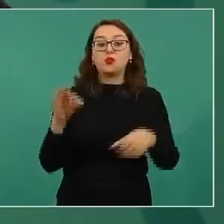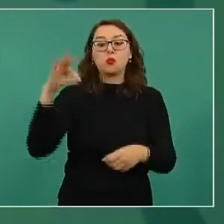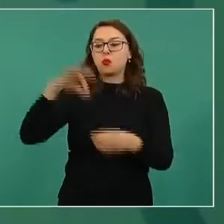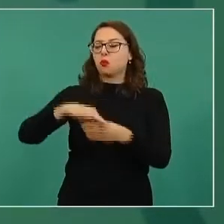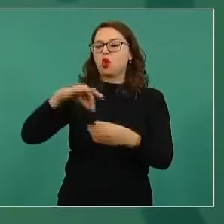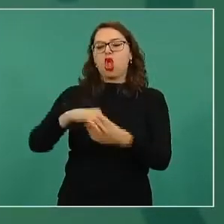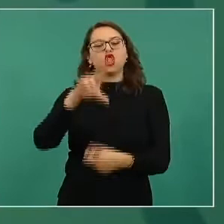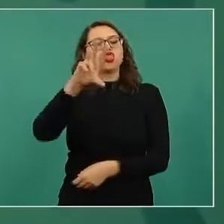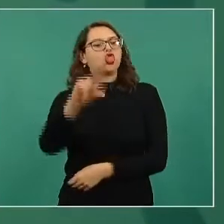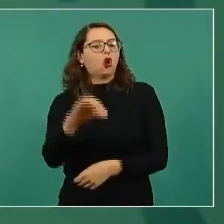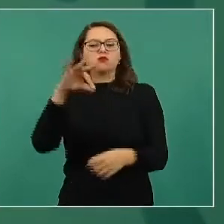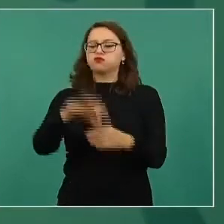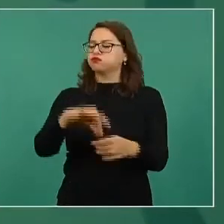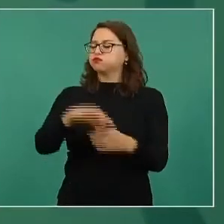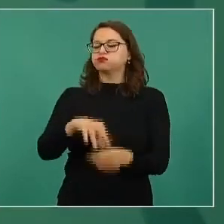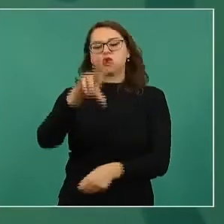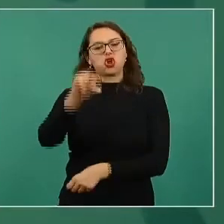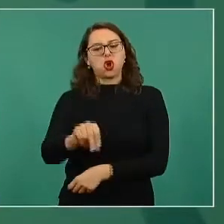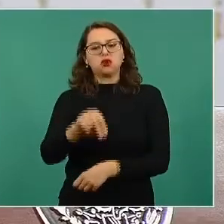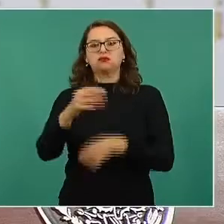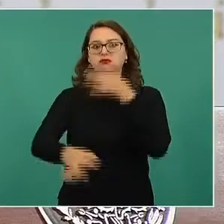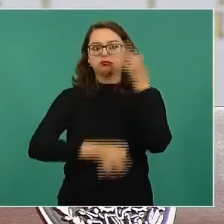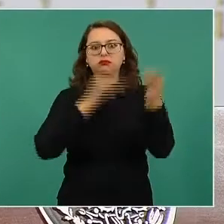durante mucho tiempo.